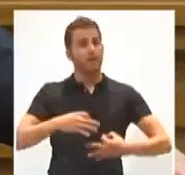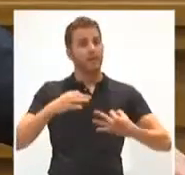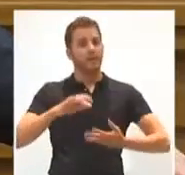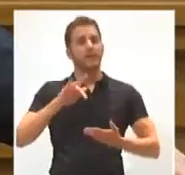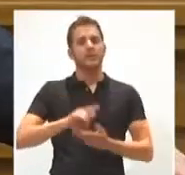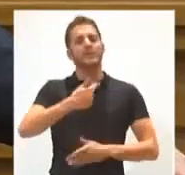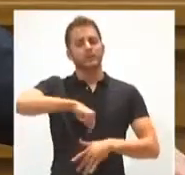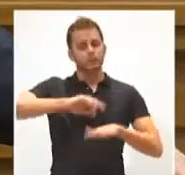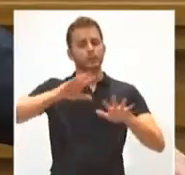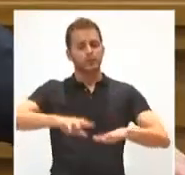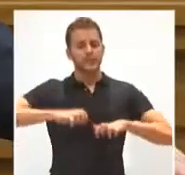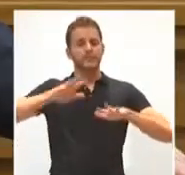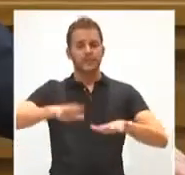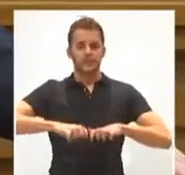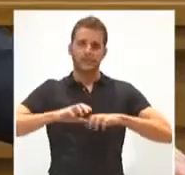lecciones